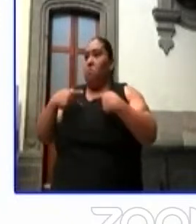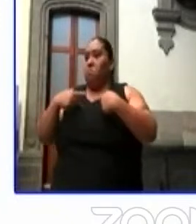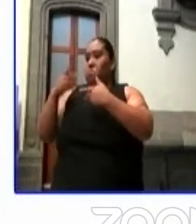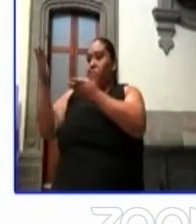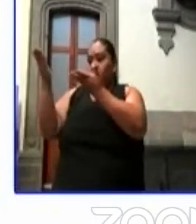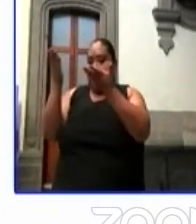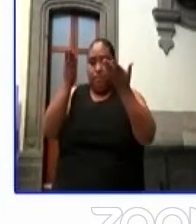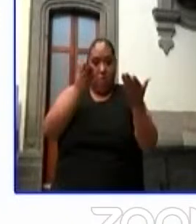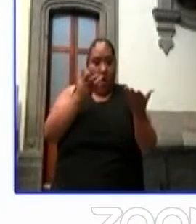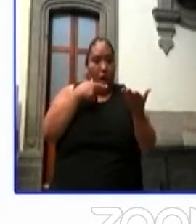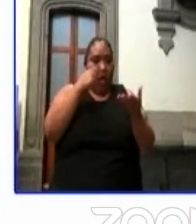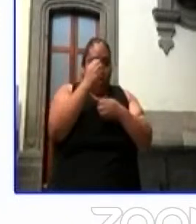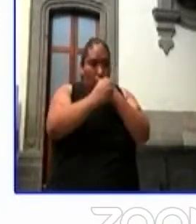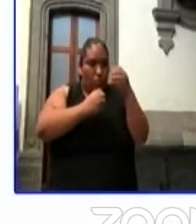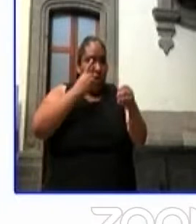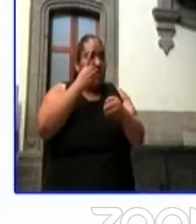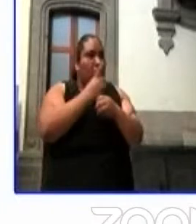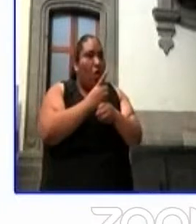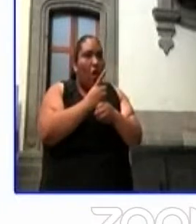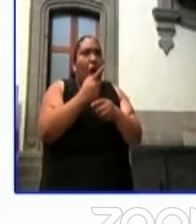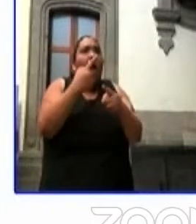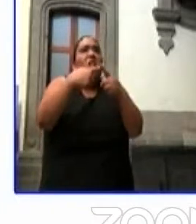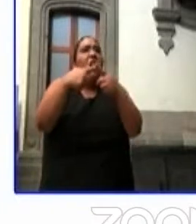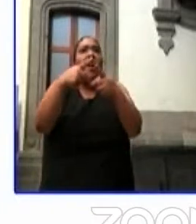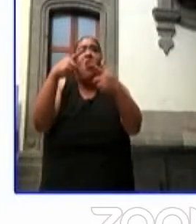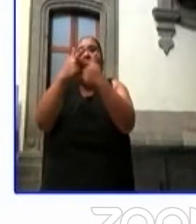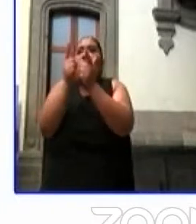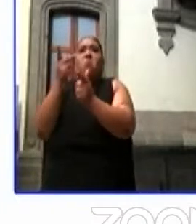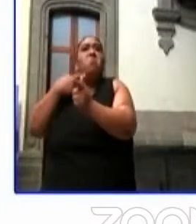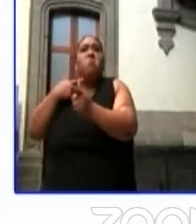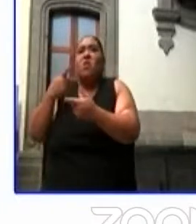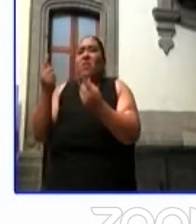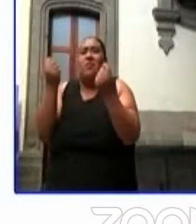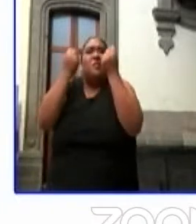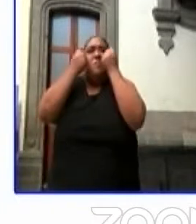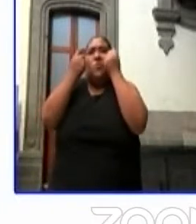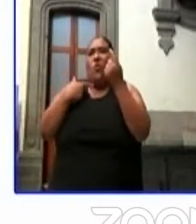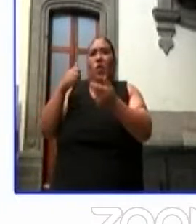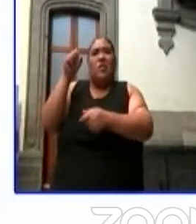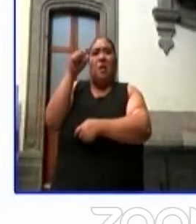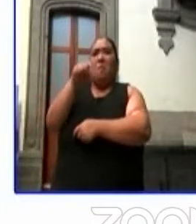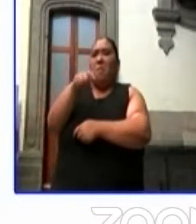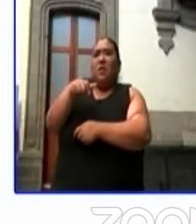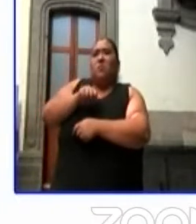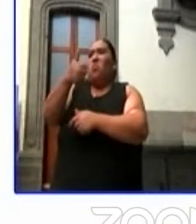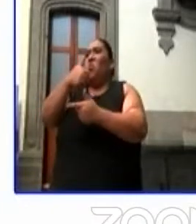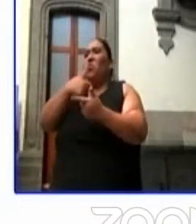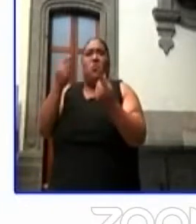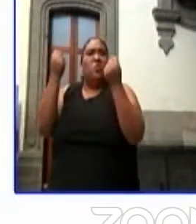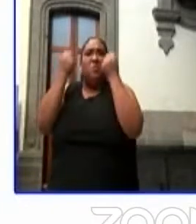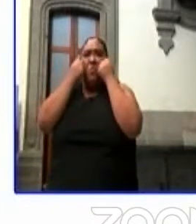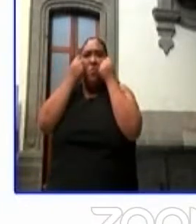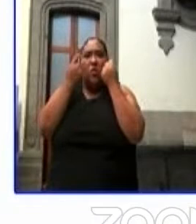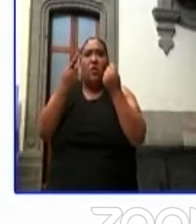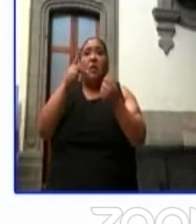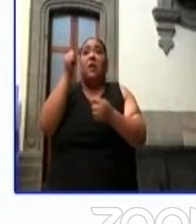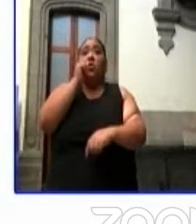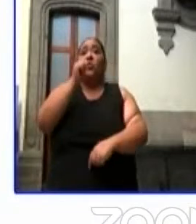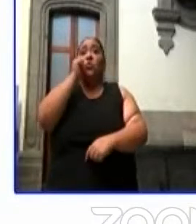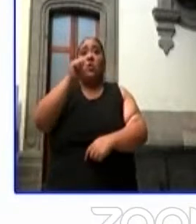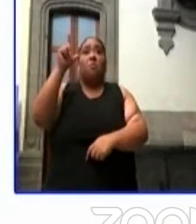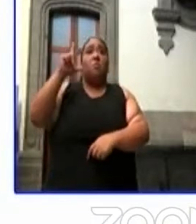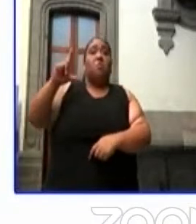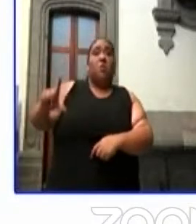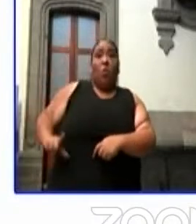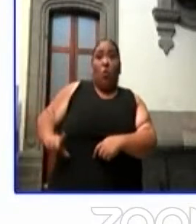de oportunidad, sea quien sea, sea del partido que sea, o si es del mismo. Porque además siempre los gobernantes van a buscar un